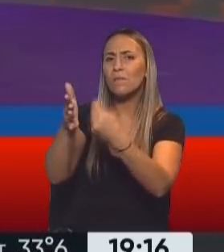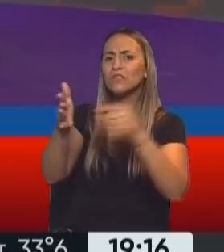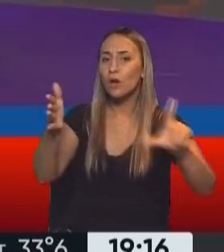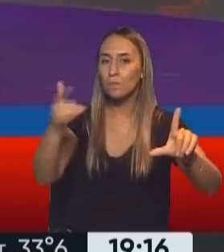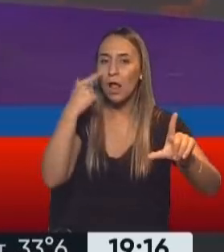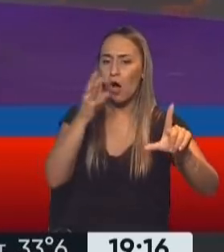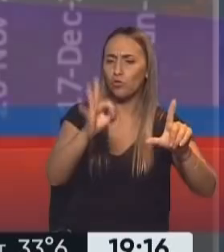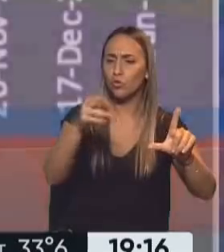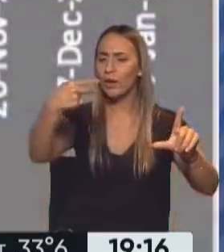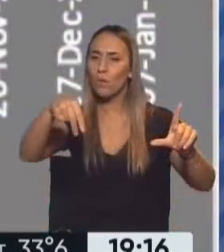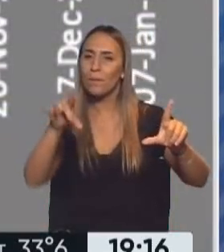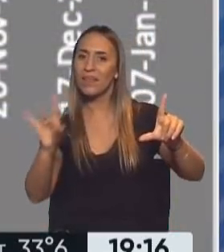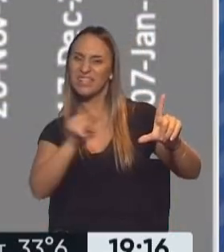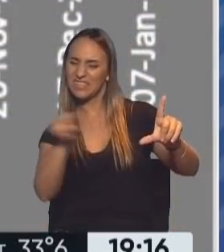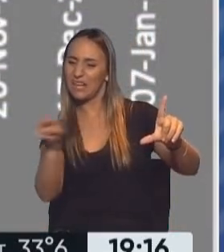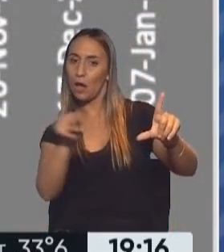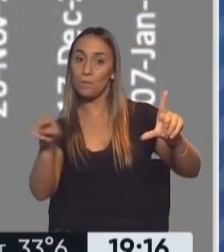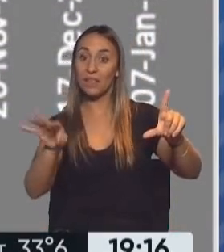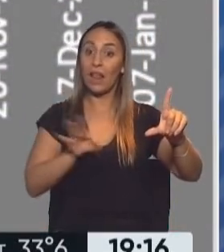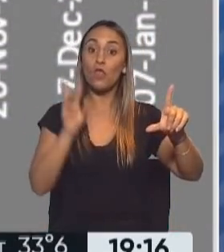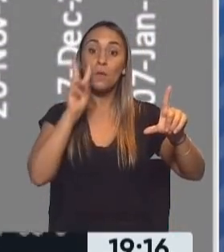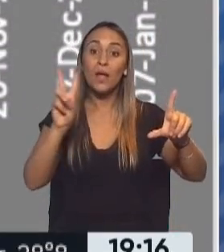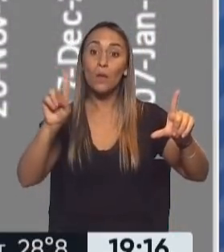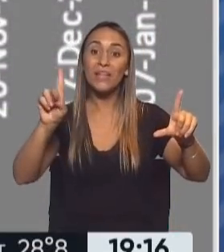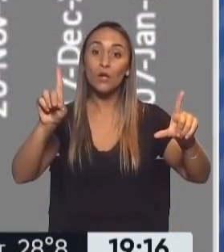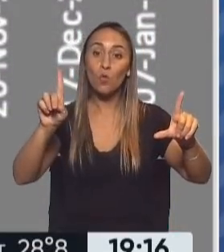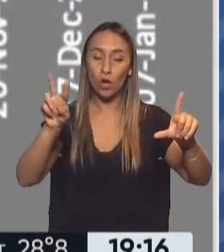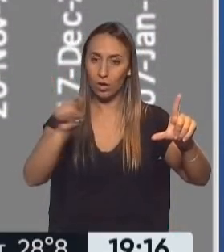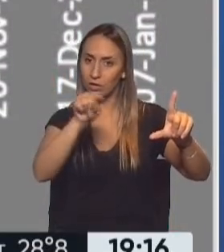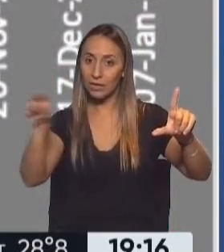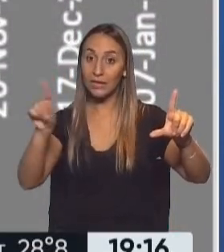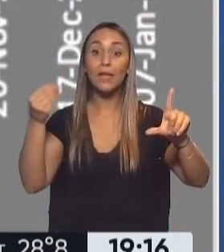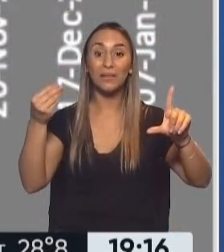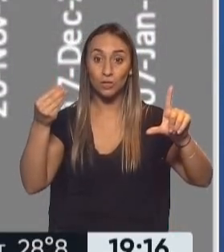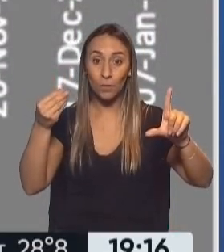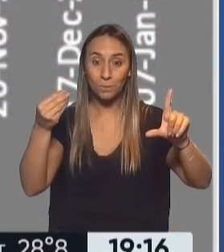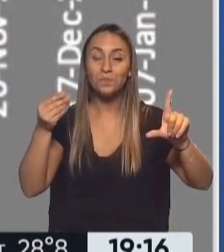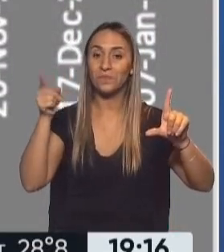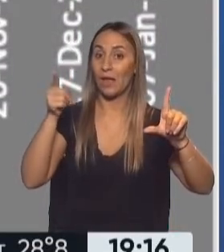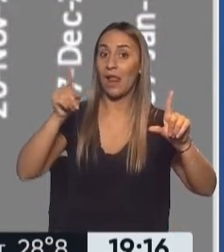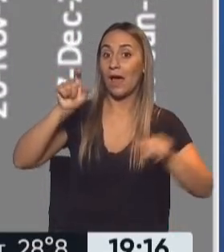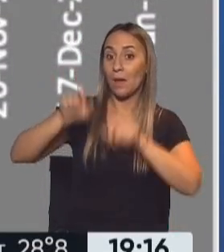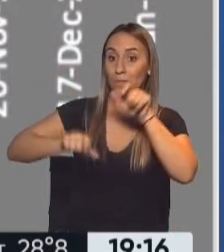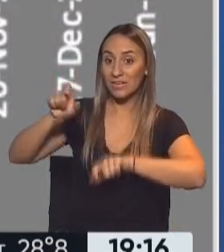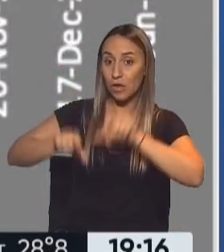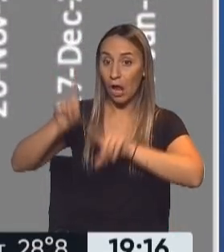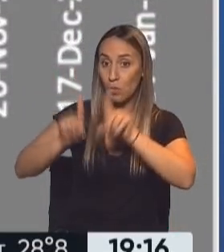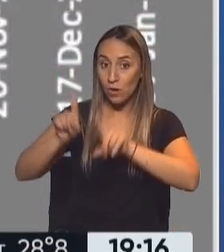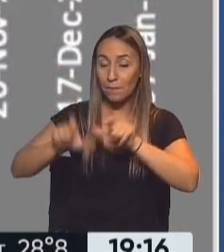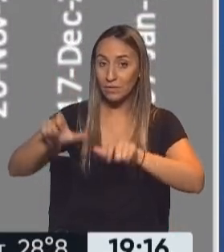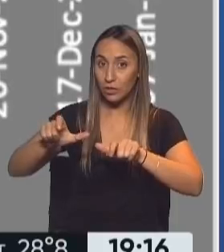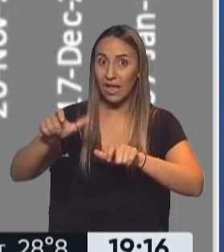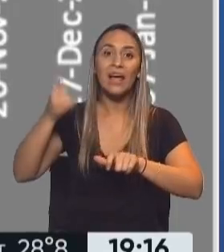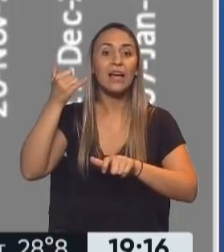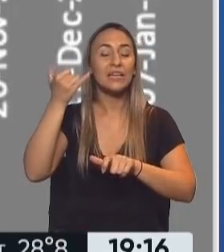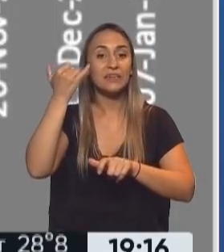Octubre, noviembre, diciembre del 21. Aquí. Como aquellos pacientes que recibieron tanto